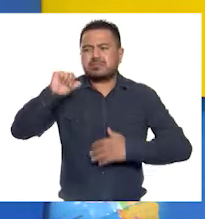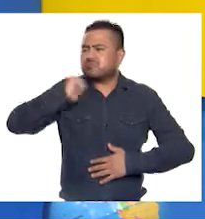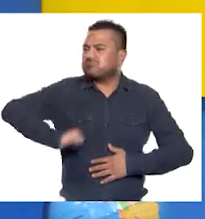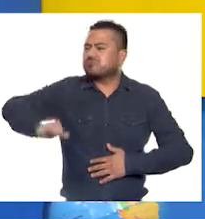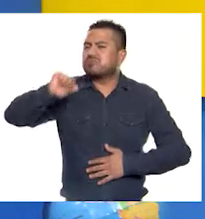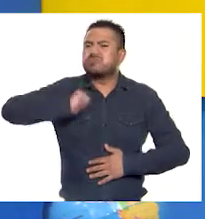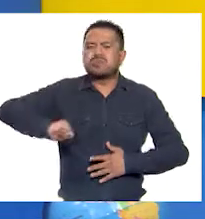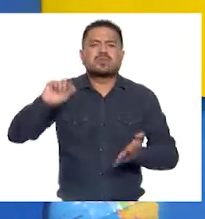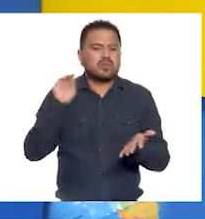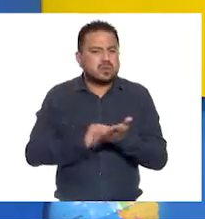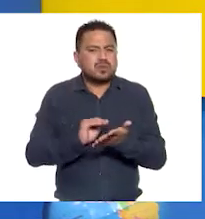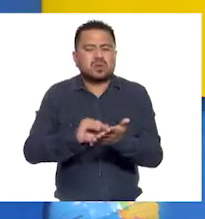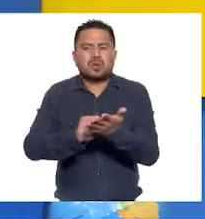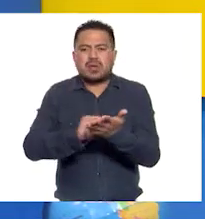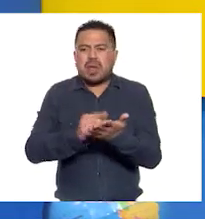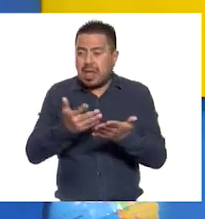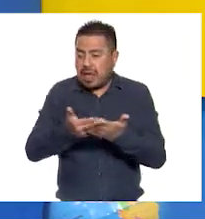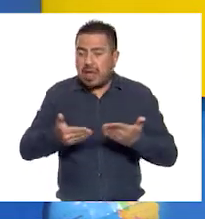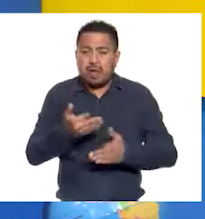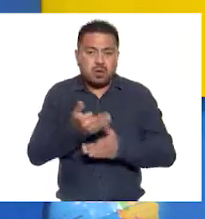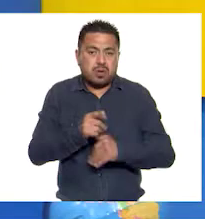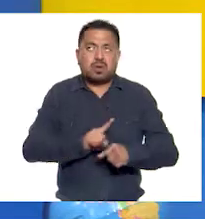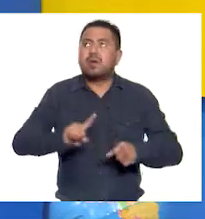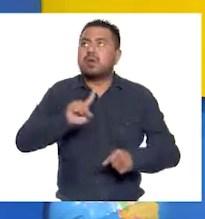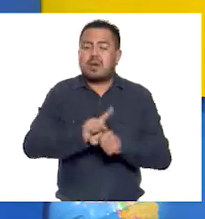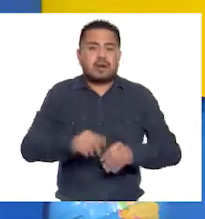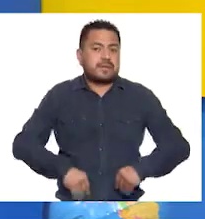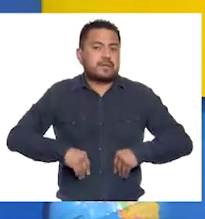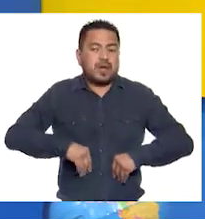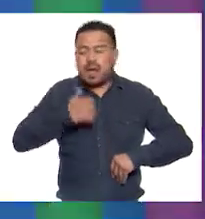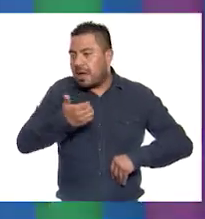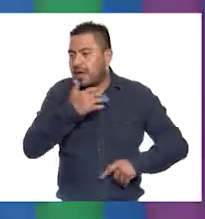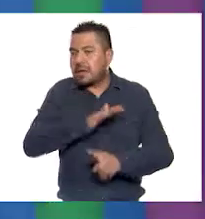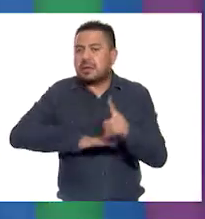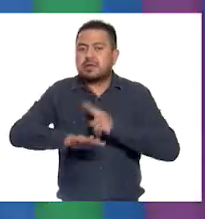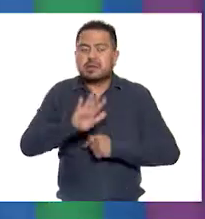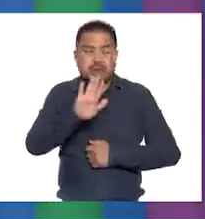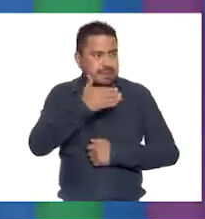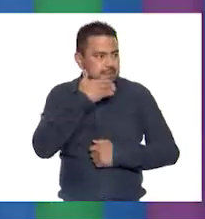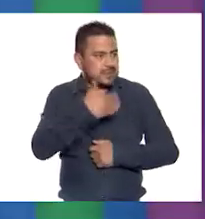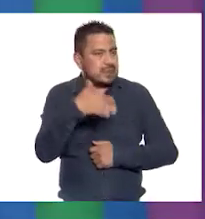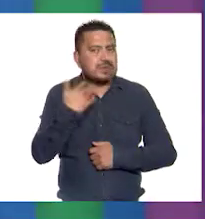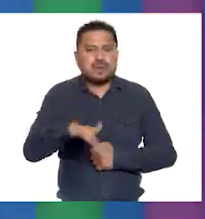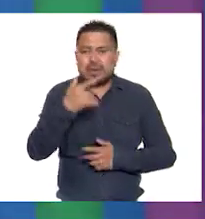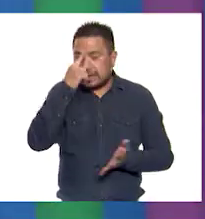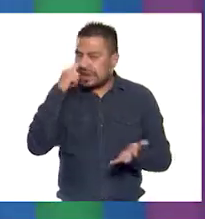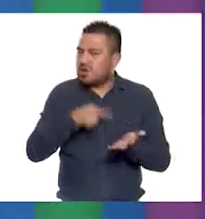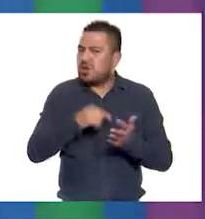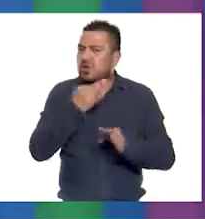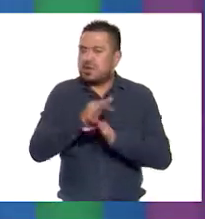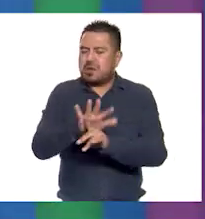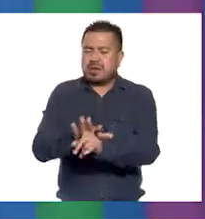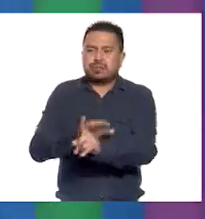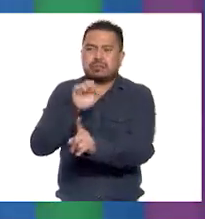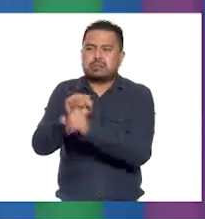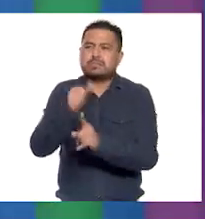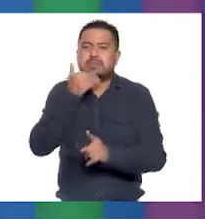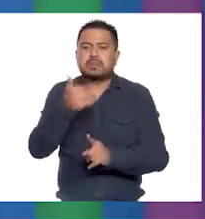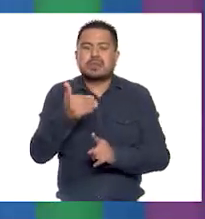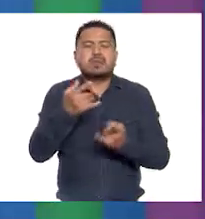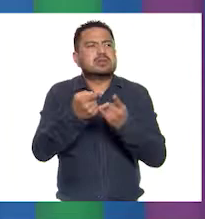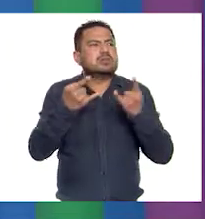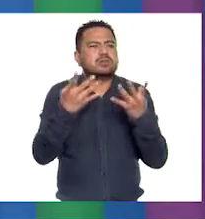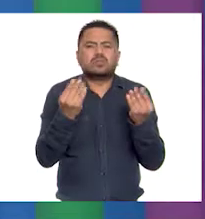pasado aún siguen presentes hoy en día en nuestra vida cotidiana. Muy bien, Jenny, creo que le has dado en el clavo.